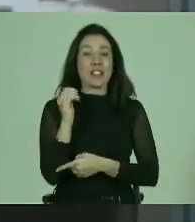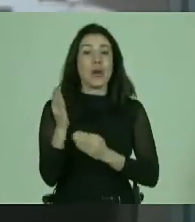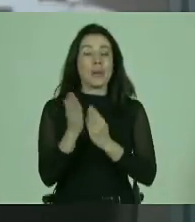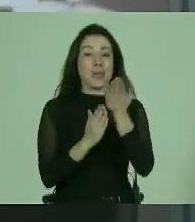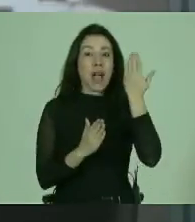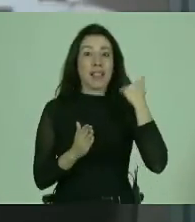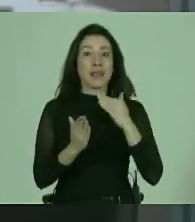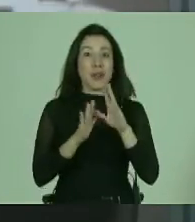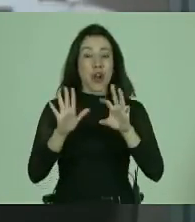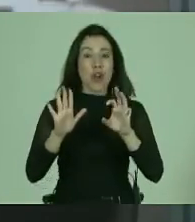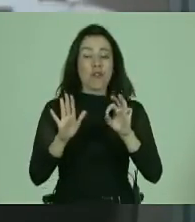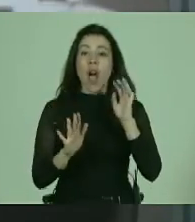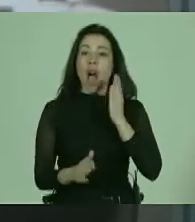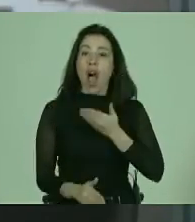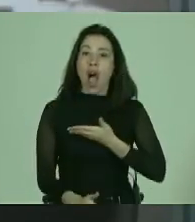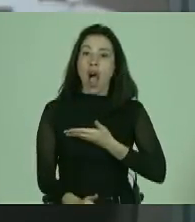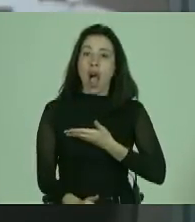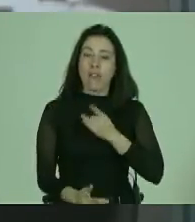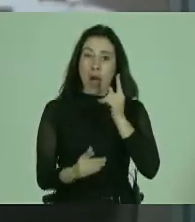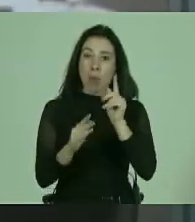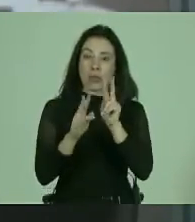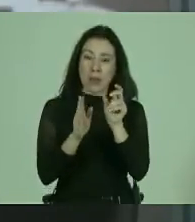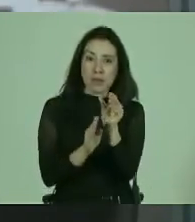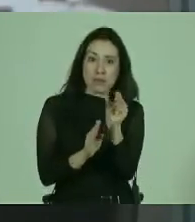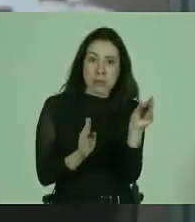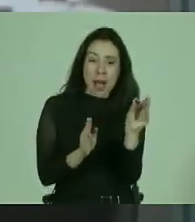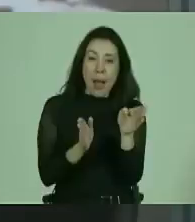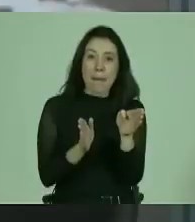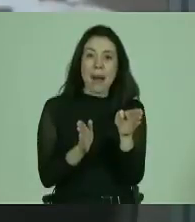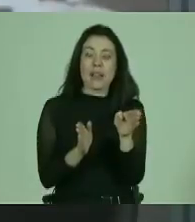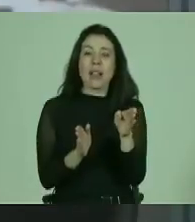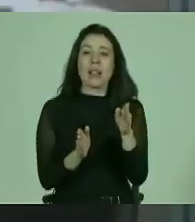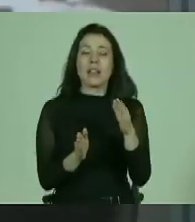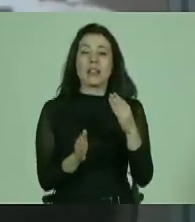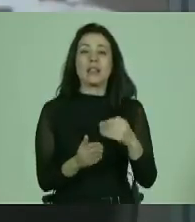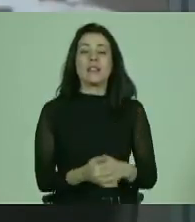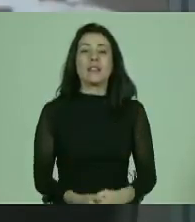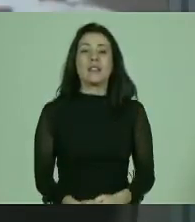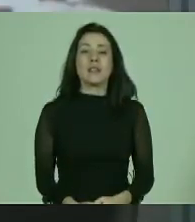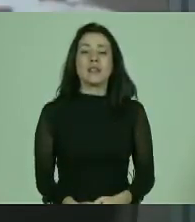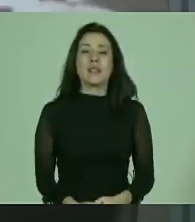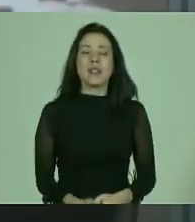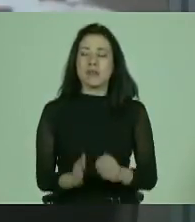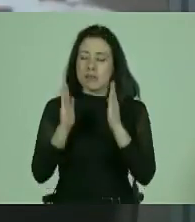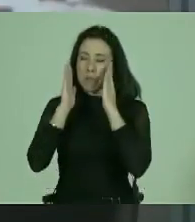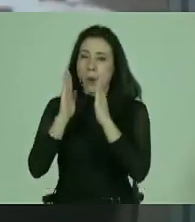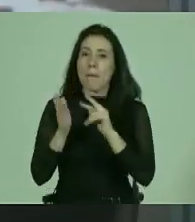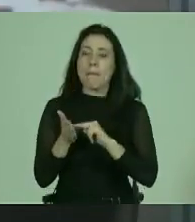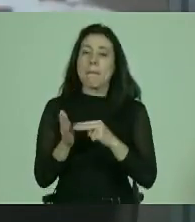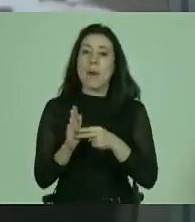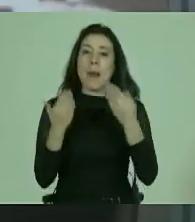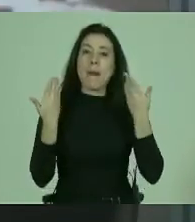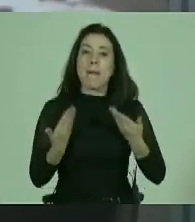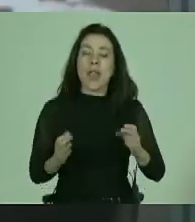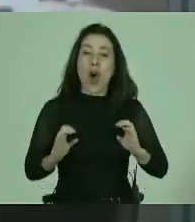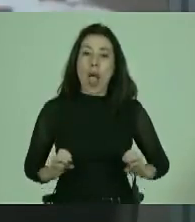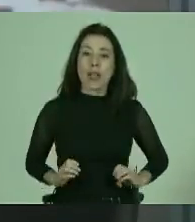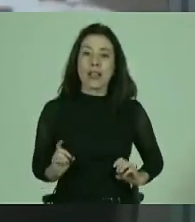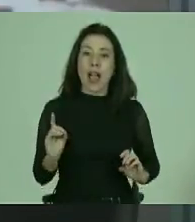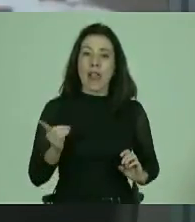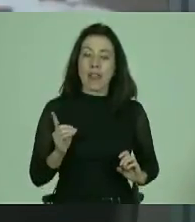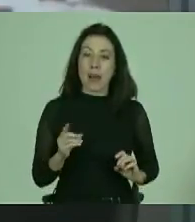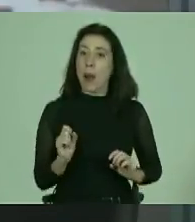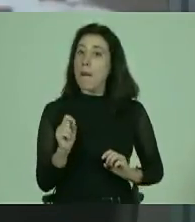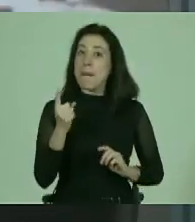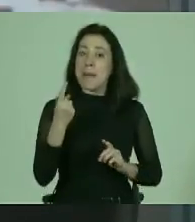teníamos un apartado seguimos teniendo los quieres ir desde el principio no tuvimos dedicado a los problemas bioéticos de la discapacidad